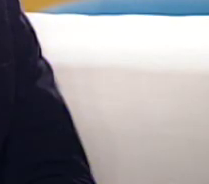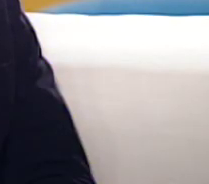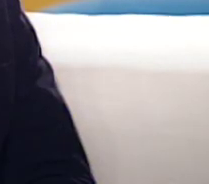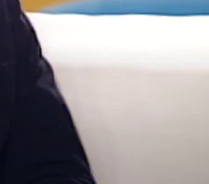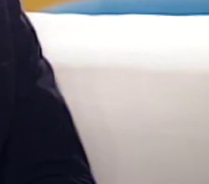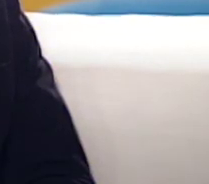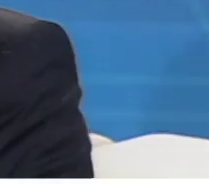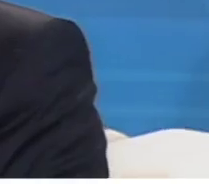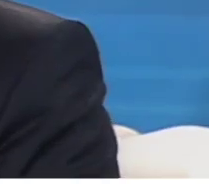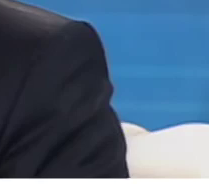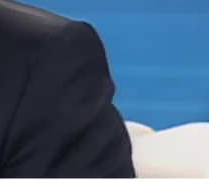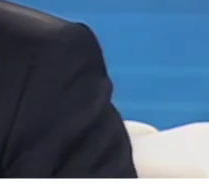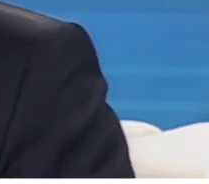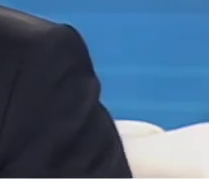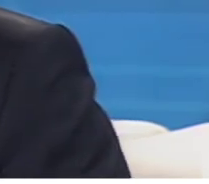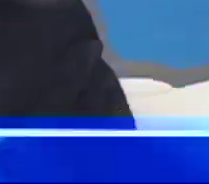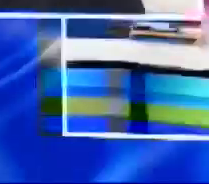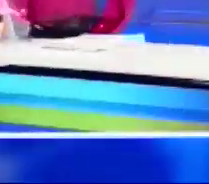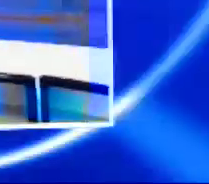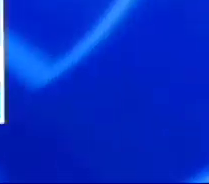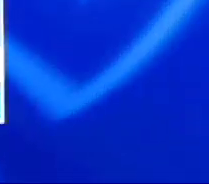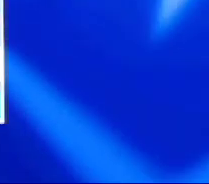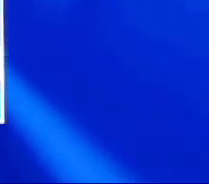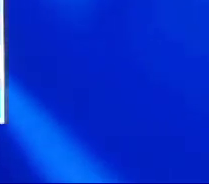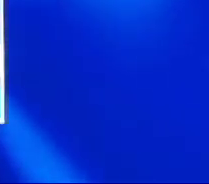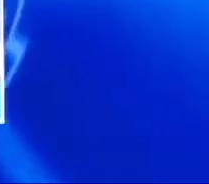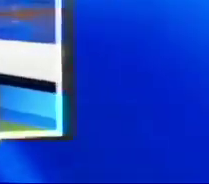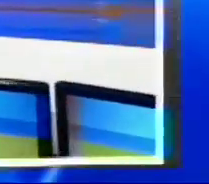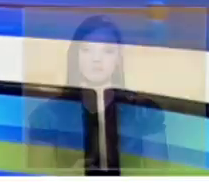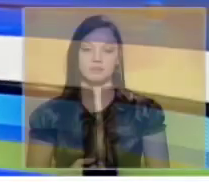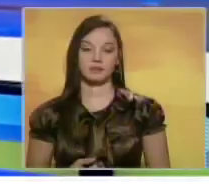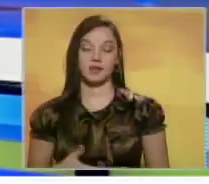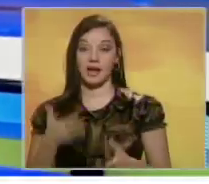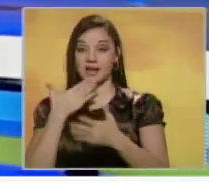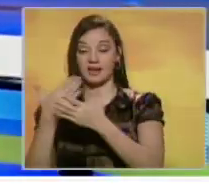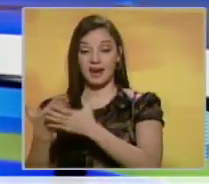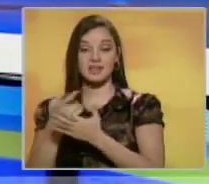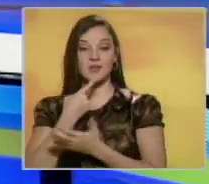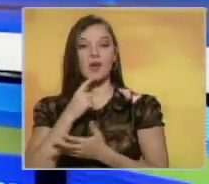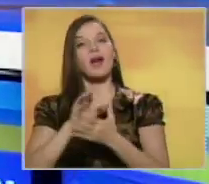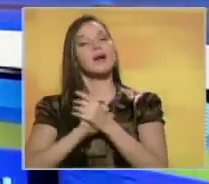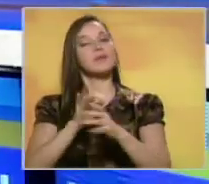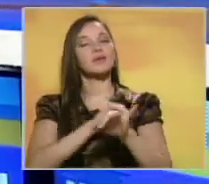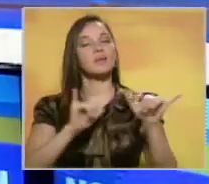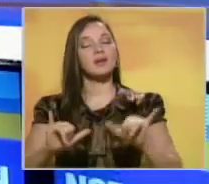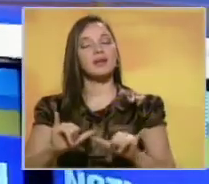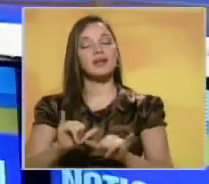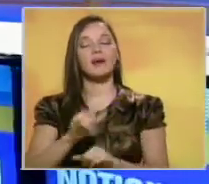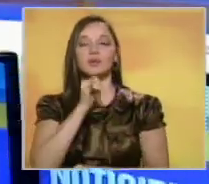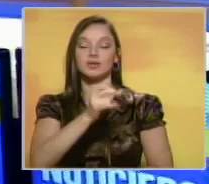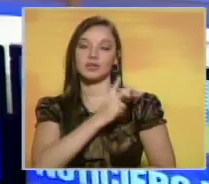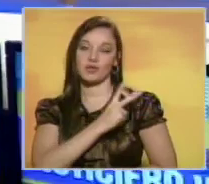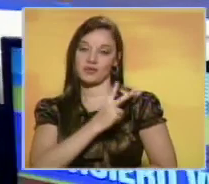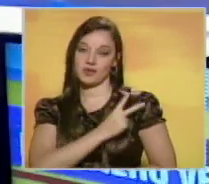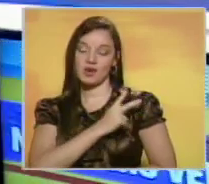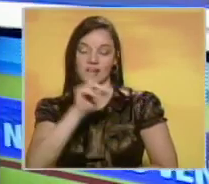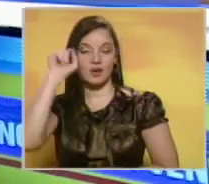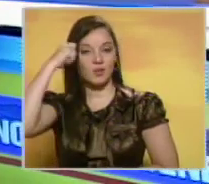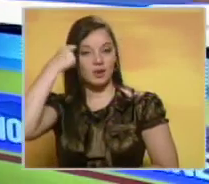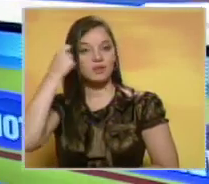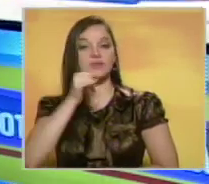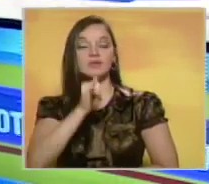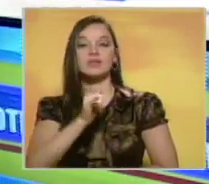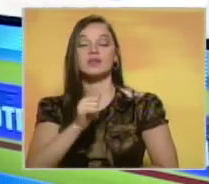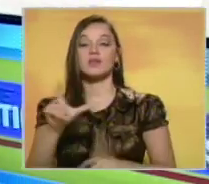Lara. Quedamos con Endrina. Hasta mañana. Gracias, Eduardo. Amigos, hasta aquí la presente emisión de su Noticiero Venevisión. Y